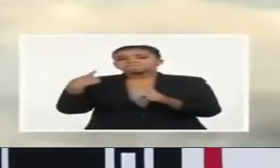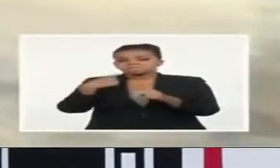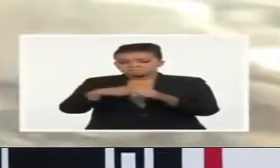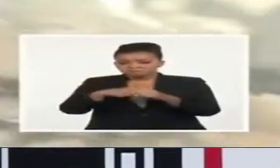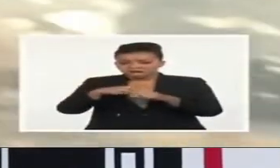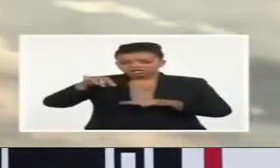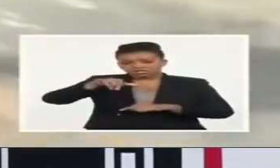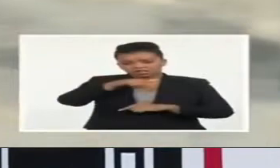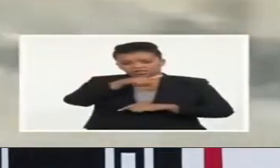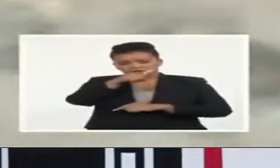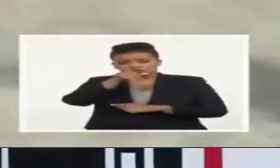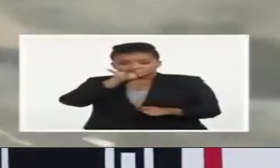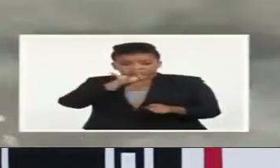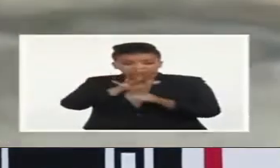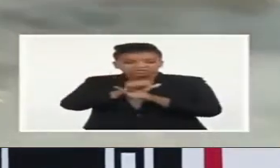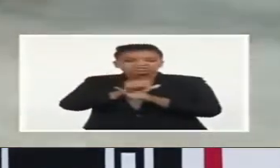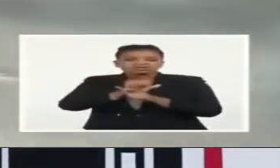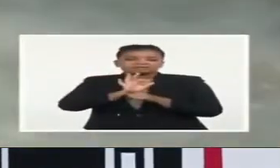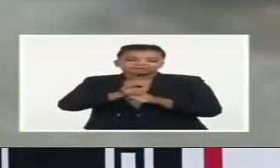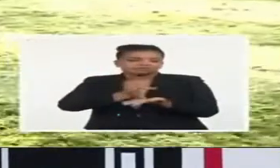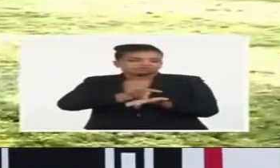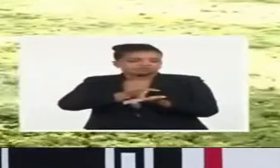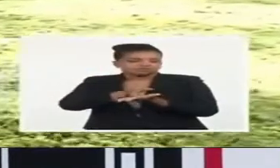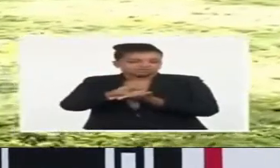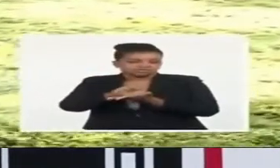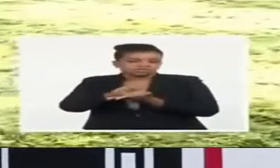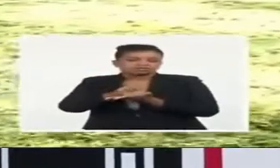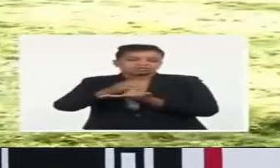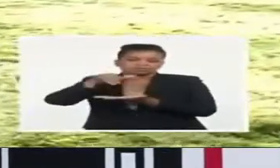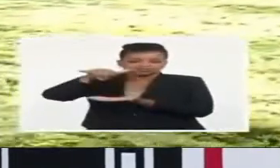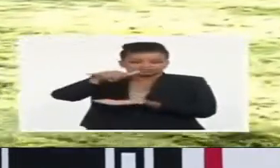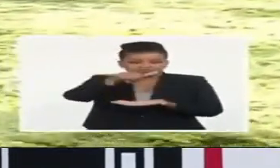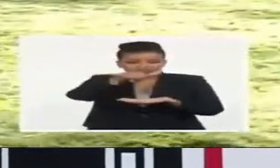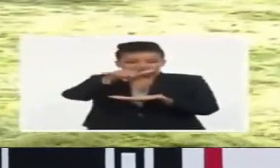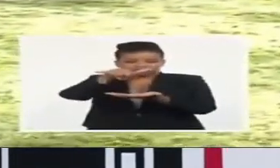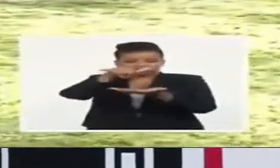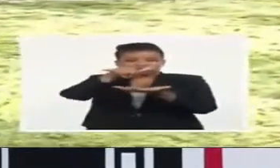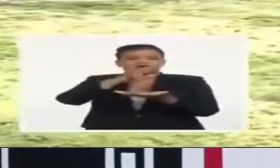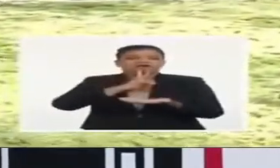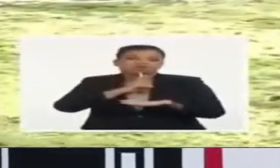estamos buscando culpables, pero tenemos 14 víctimas